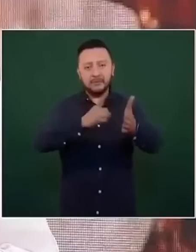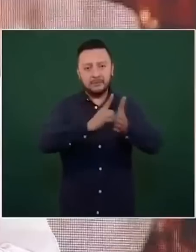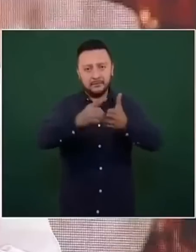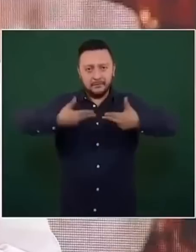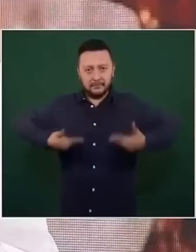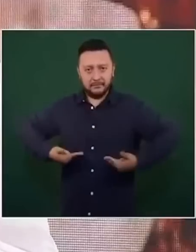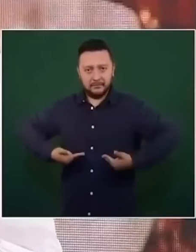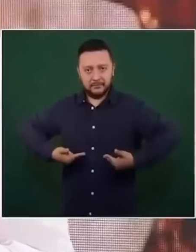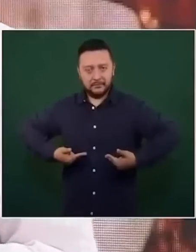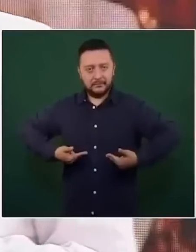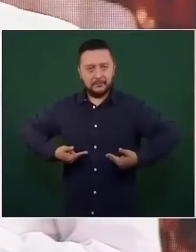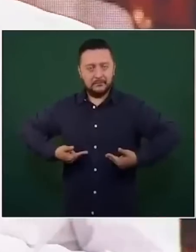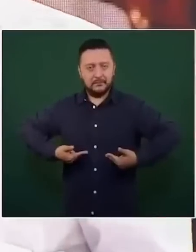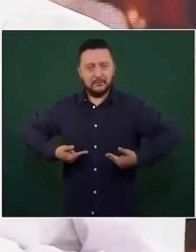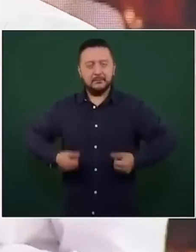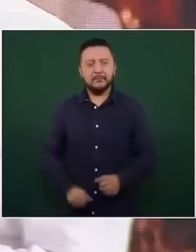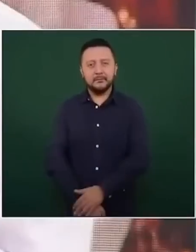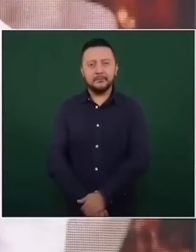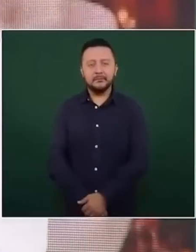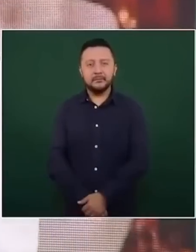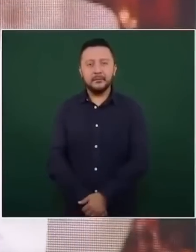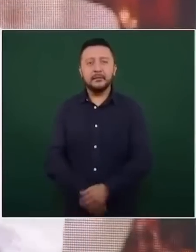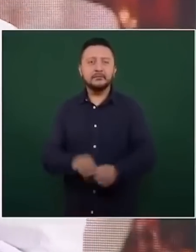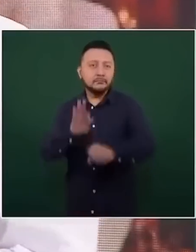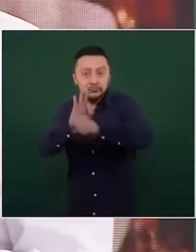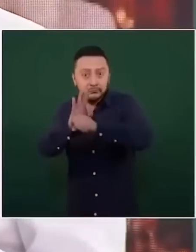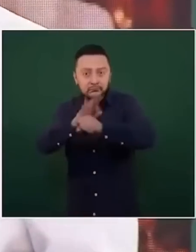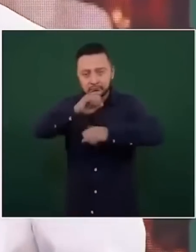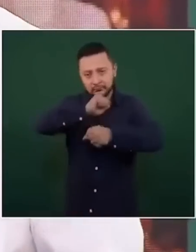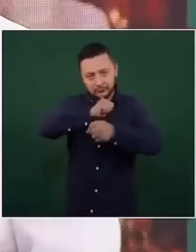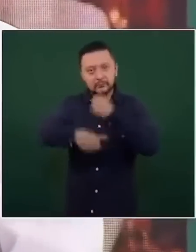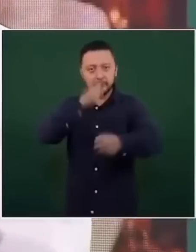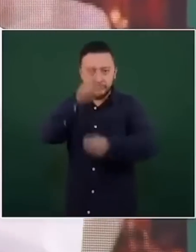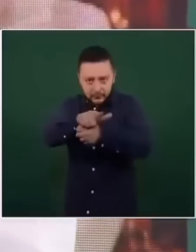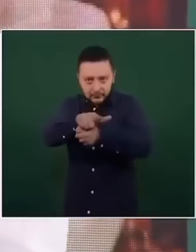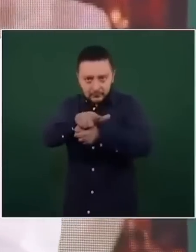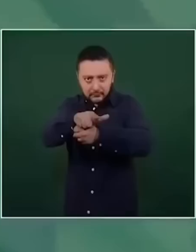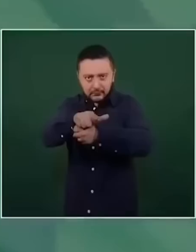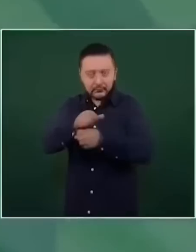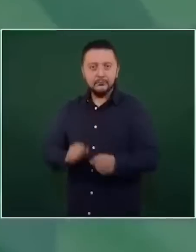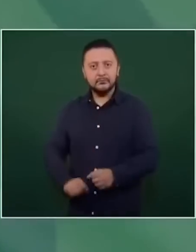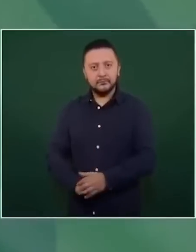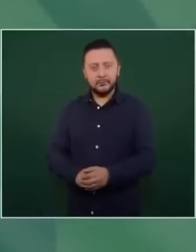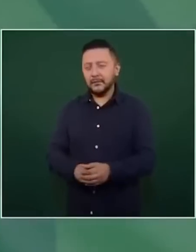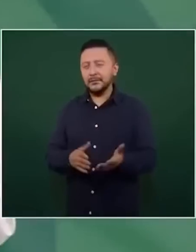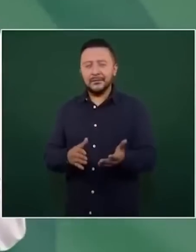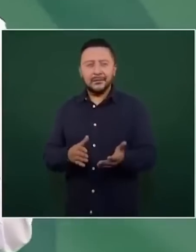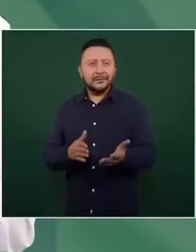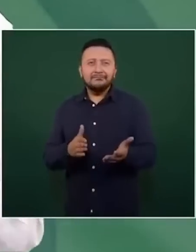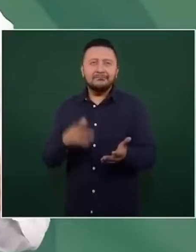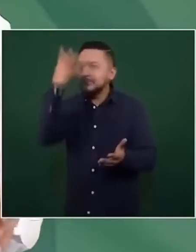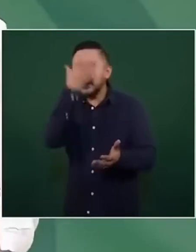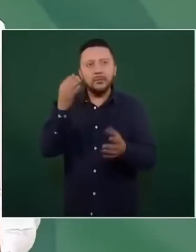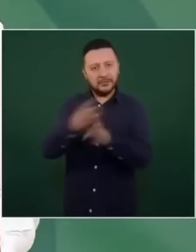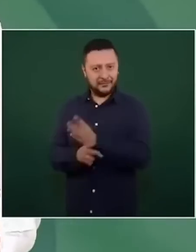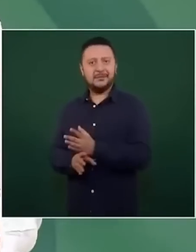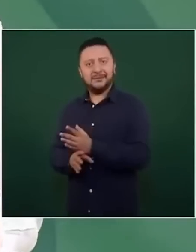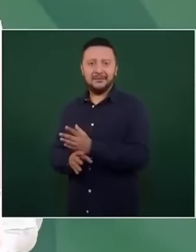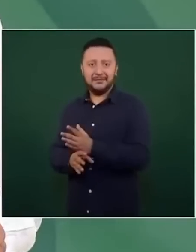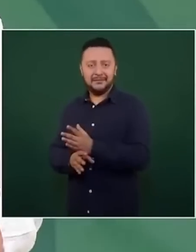Humanos la protección de los animales muy nobles